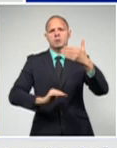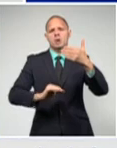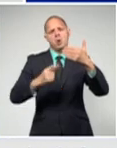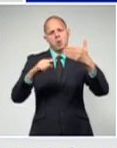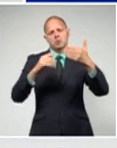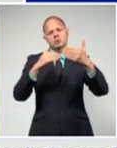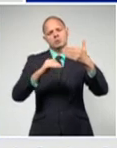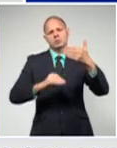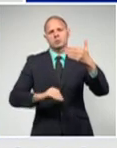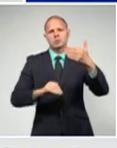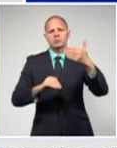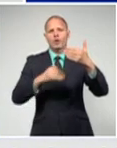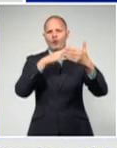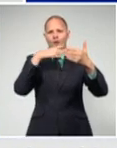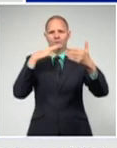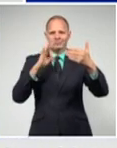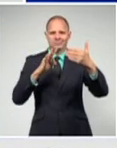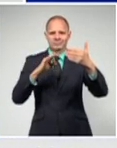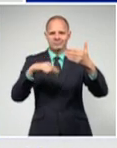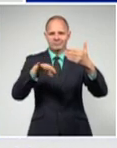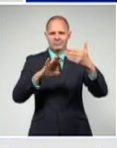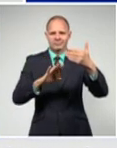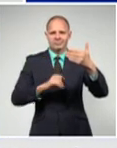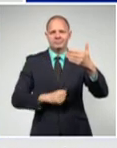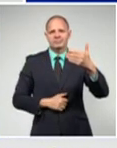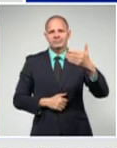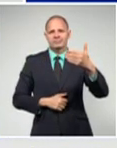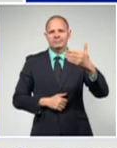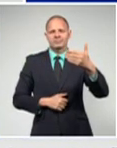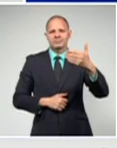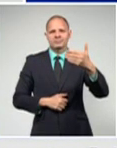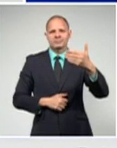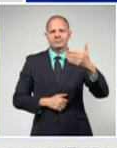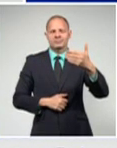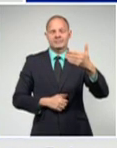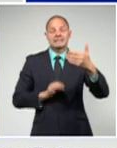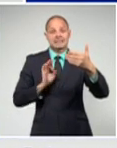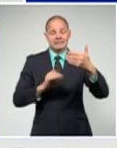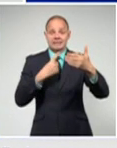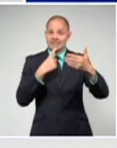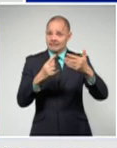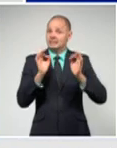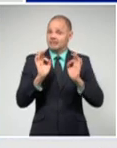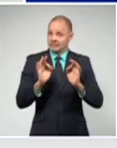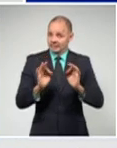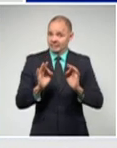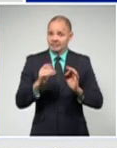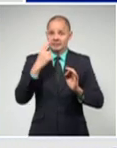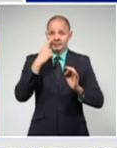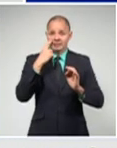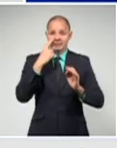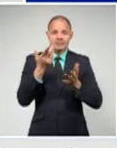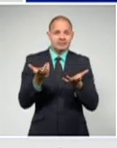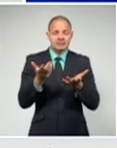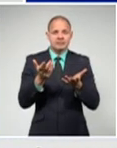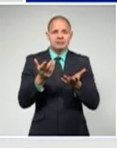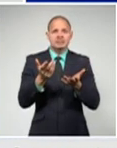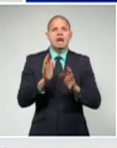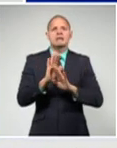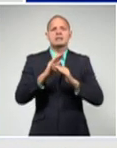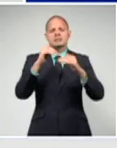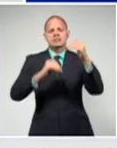86,1 por 100.000 de habitantes. Como siempre digo, Las Tunas y Matanzas, aunque con